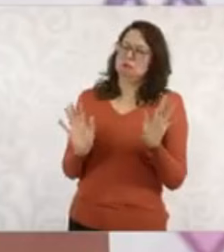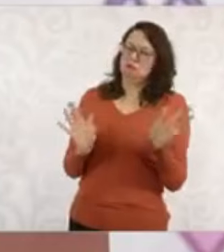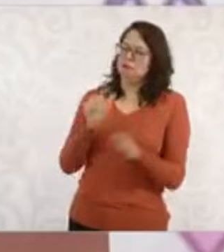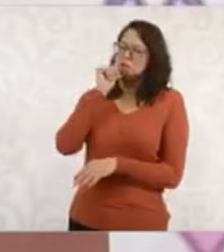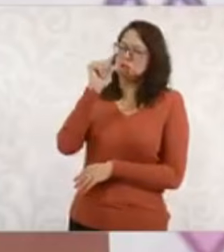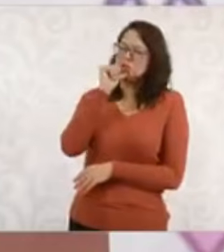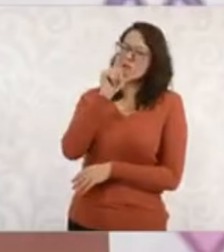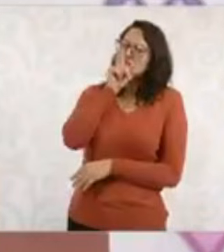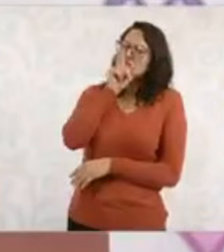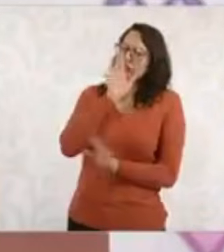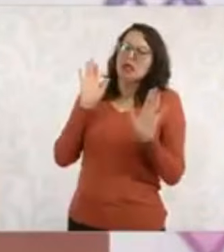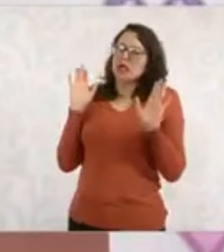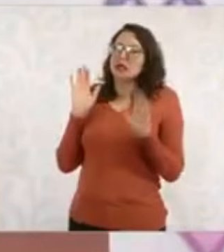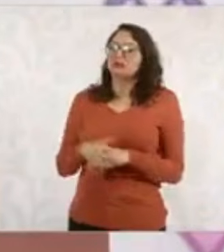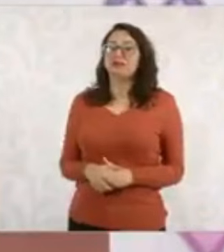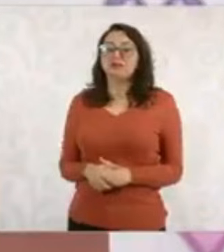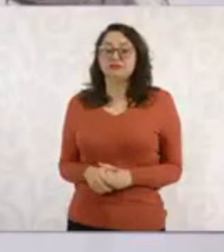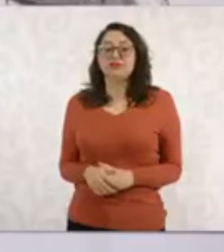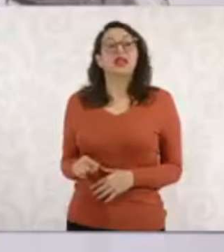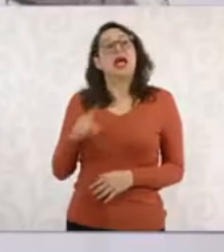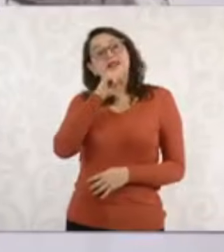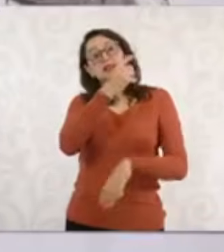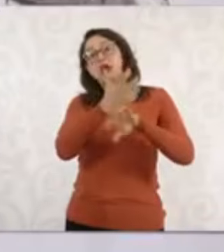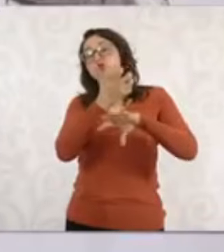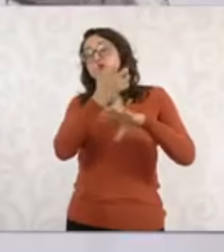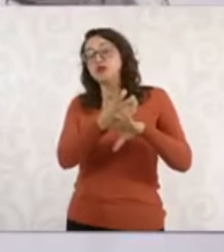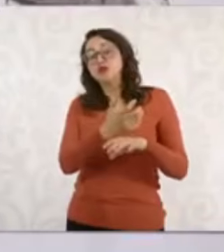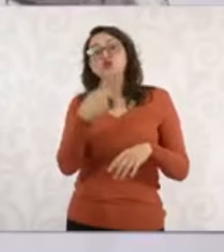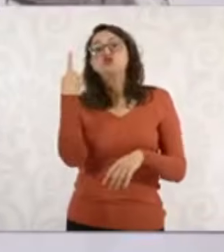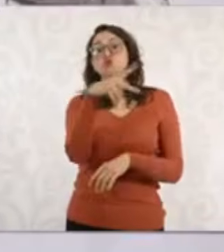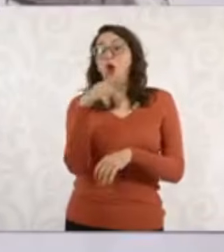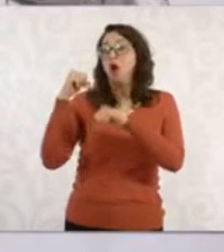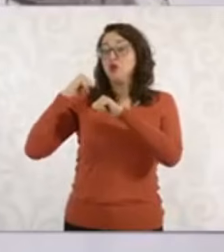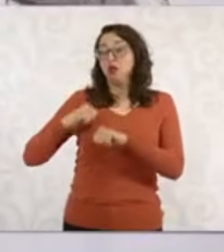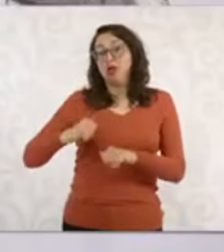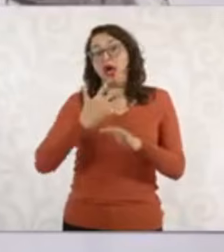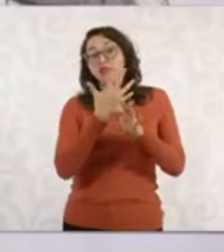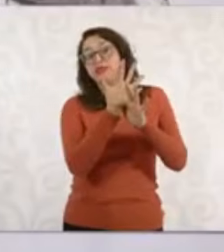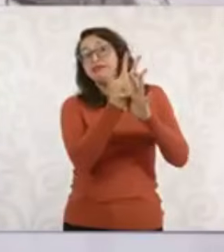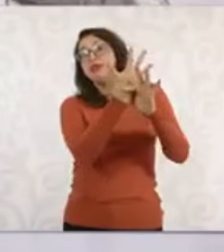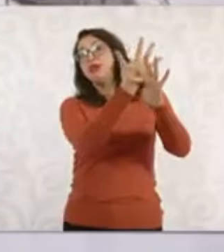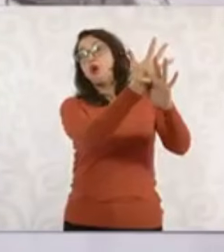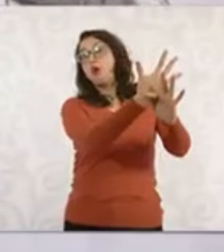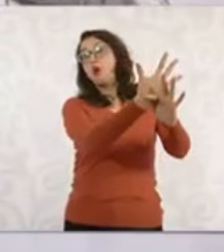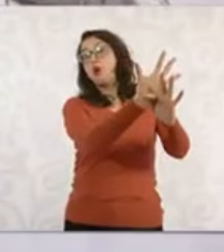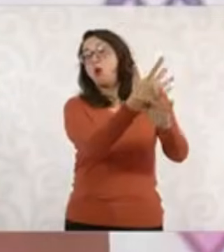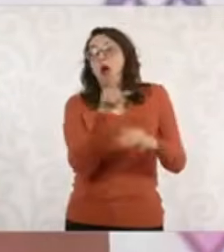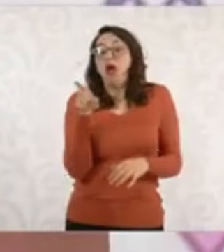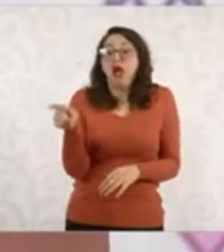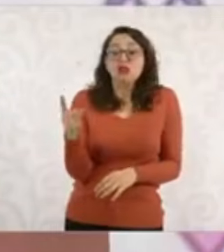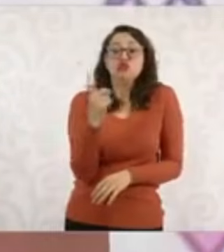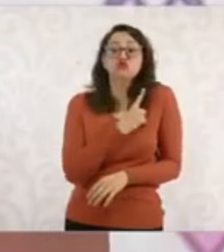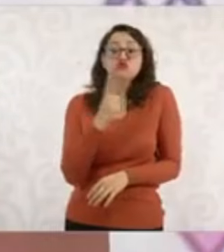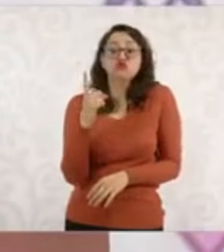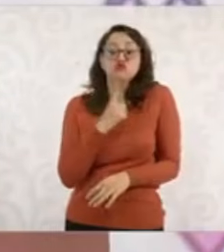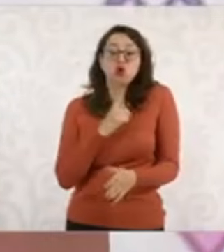que ellos, la autoridad de Estados Unidos, le dijo a la autoridad mexicana es que había sido